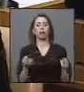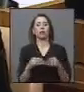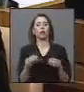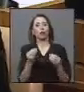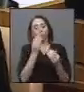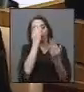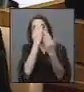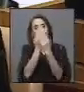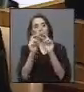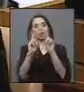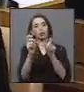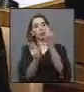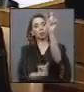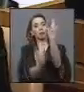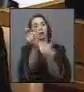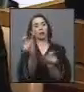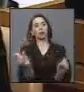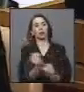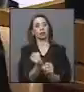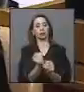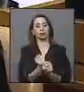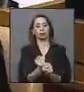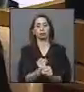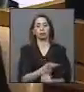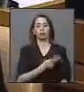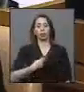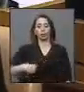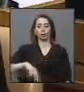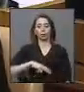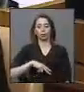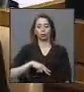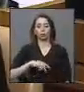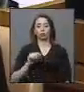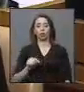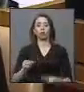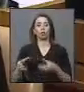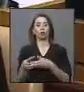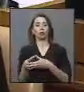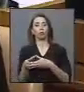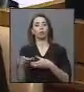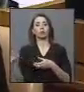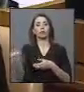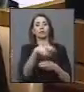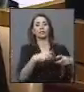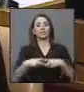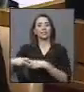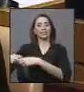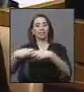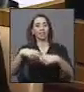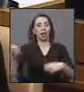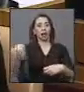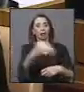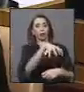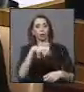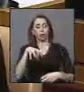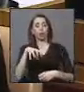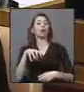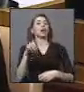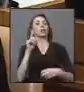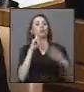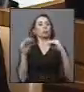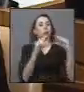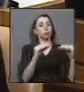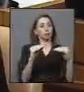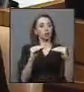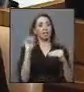los trabajadores. Estamos involucrados en una negociación ramal nacional. El